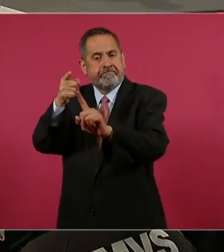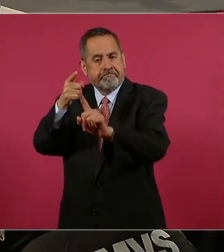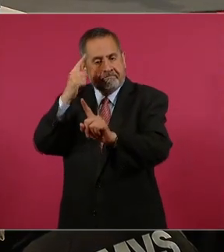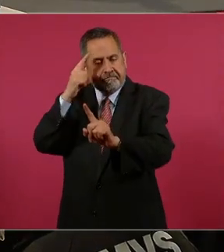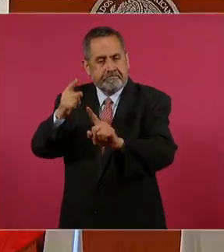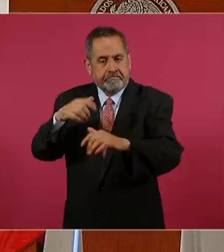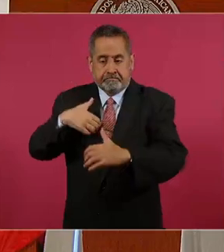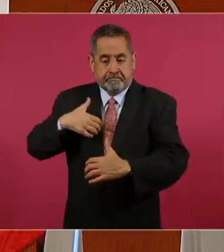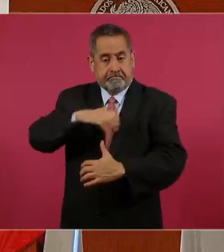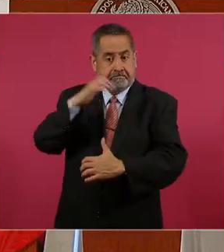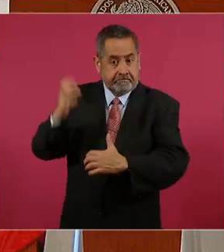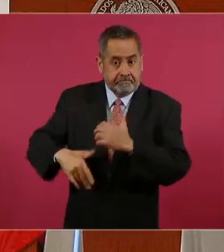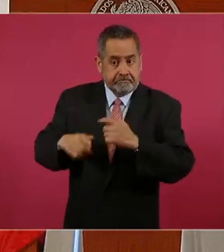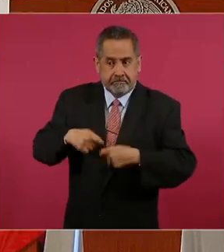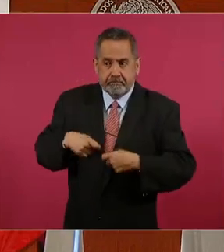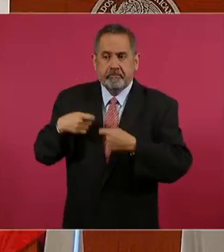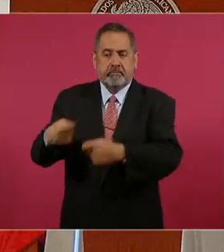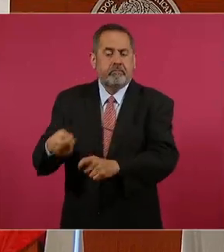vamos a entregar,